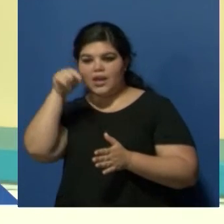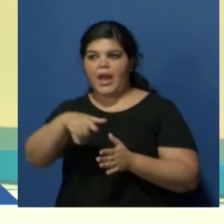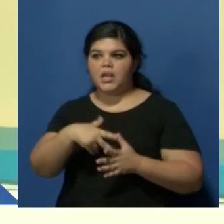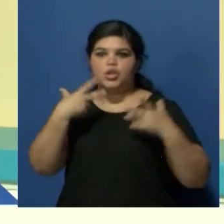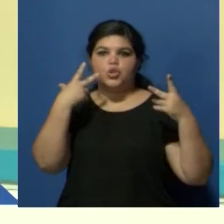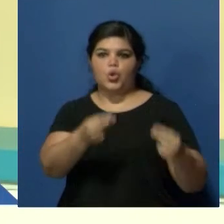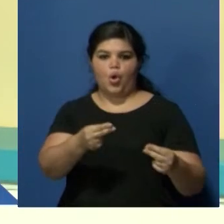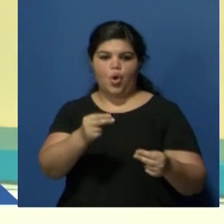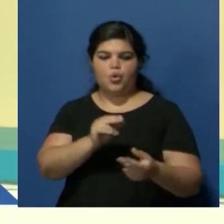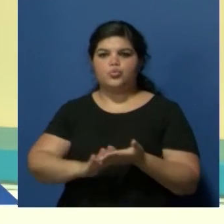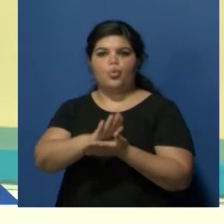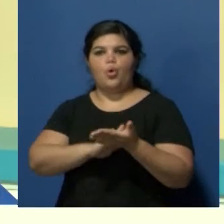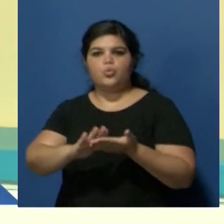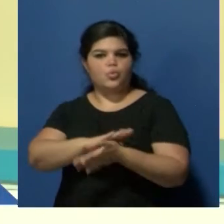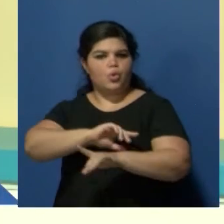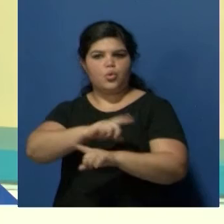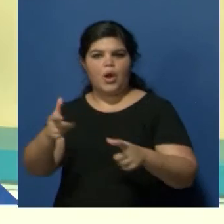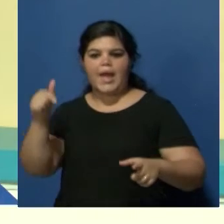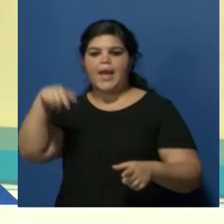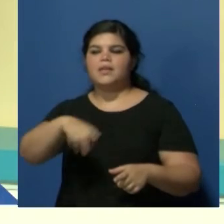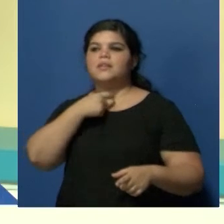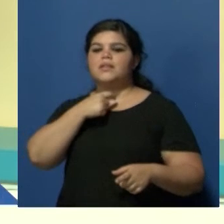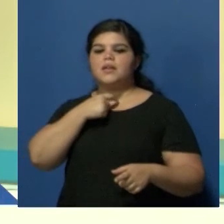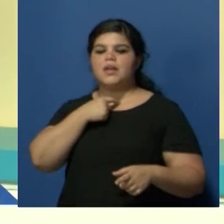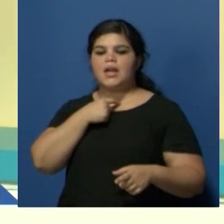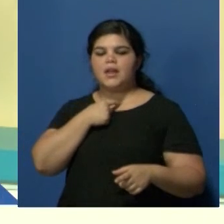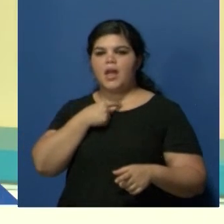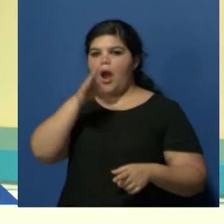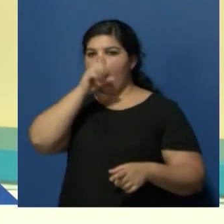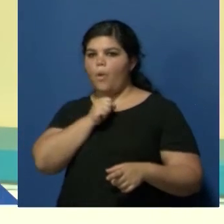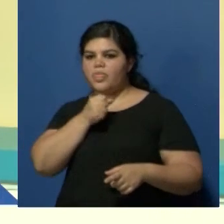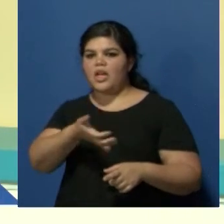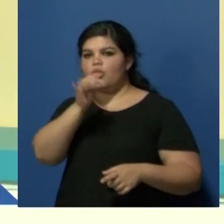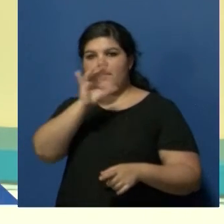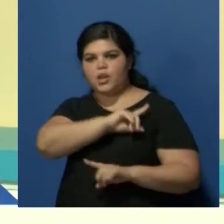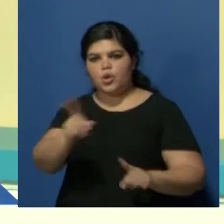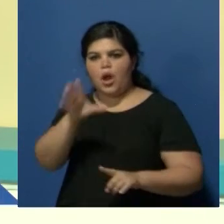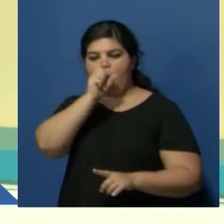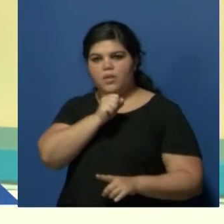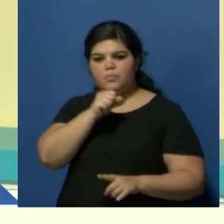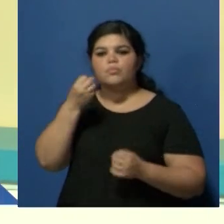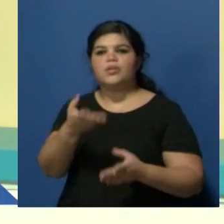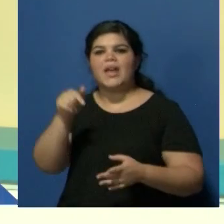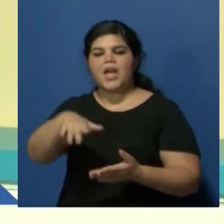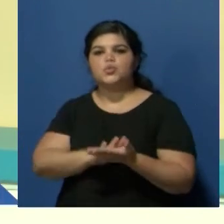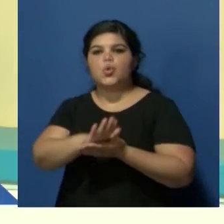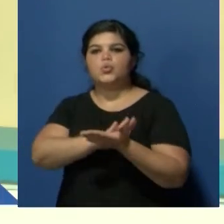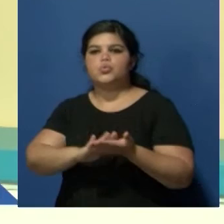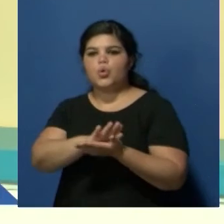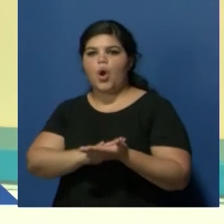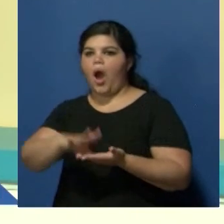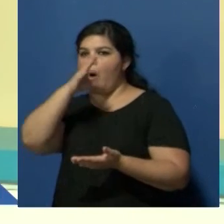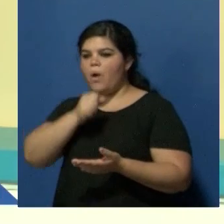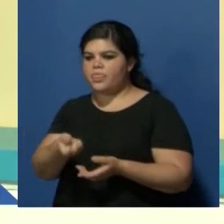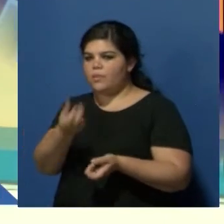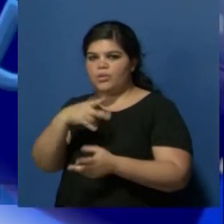hay ninguna recuperación posible, de lo que se trata es de mantener una abstinencia. Porque se entiende que la cura es la abstinencia. Claro. ¿Está?